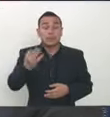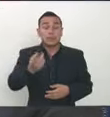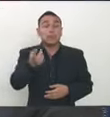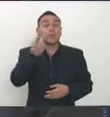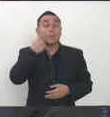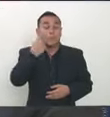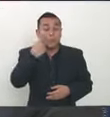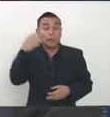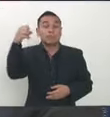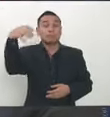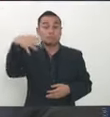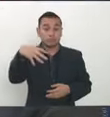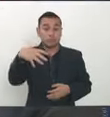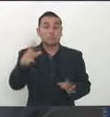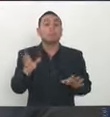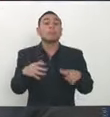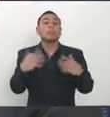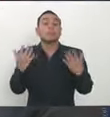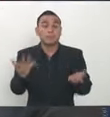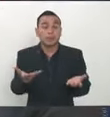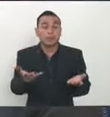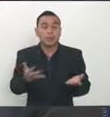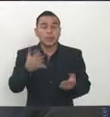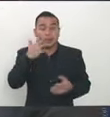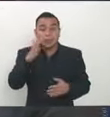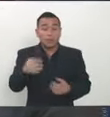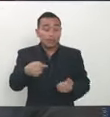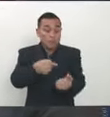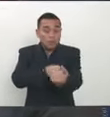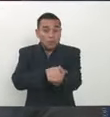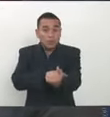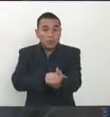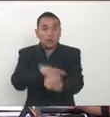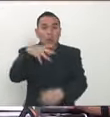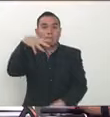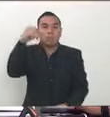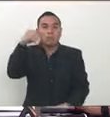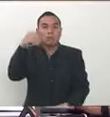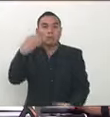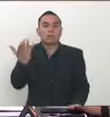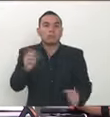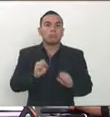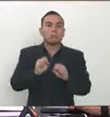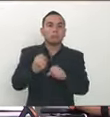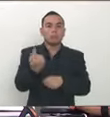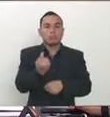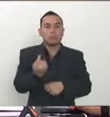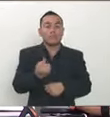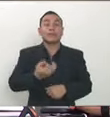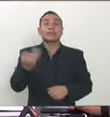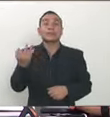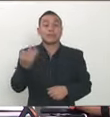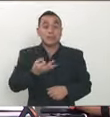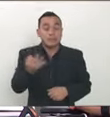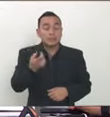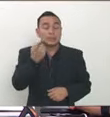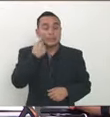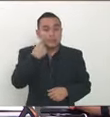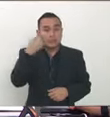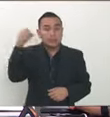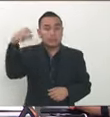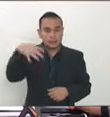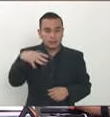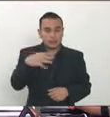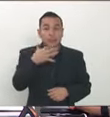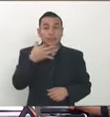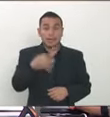debemos de saber, o no vamos a tener fuerza pública en la calle, o no vamos a tener médicos.